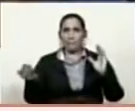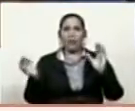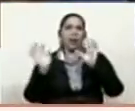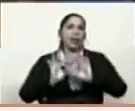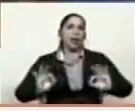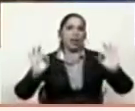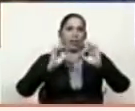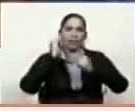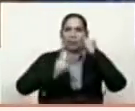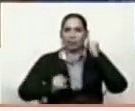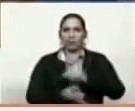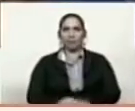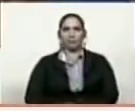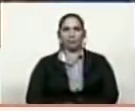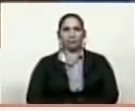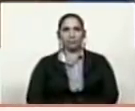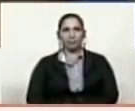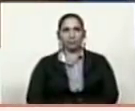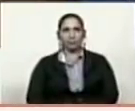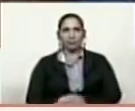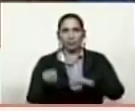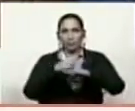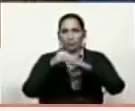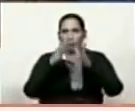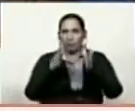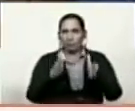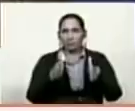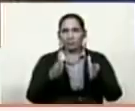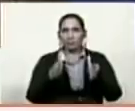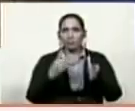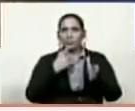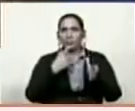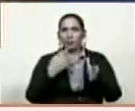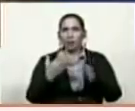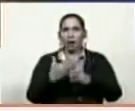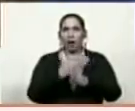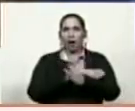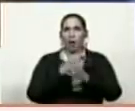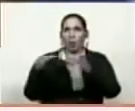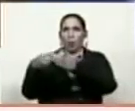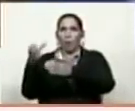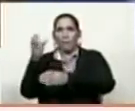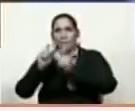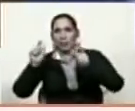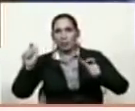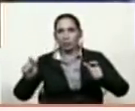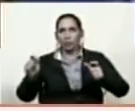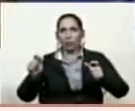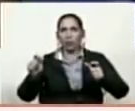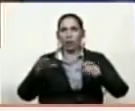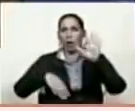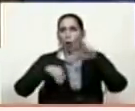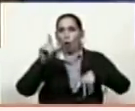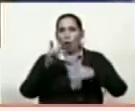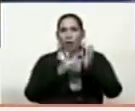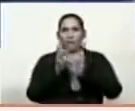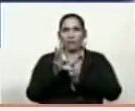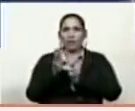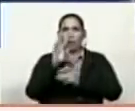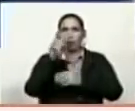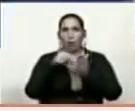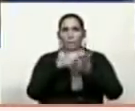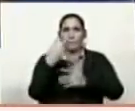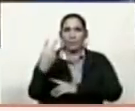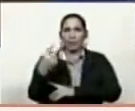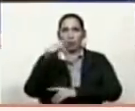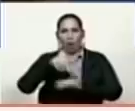en las mismas cuatro letras. Ministro, vimos anteriormente un grupo de personas que fueron las víctimas del 11 de abril de 2002 acá